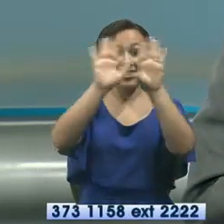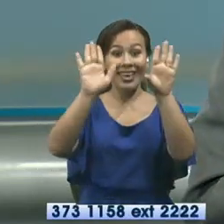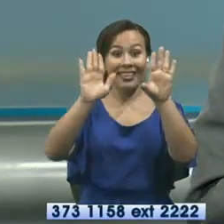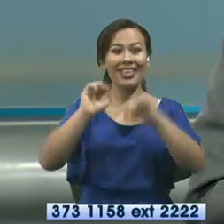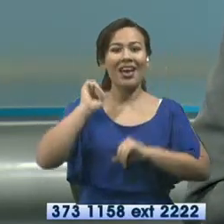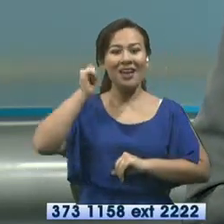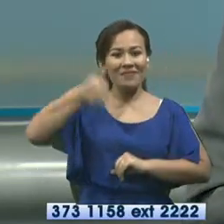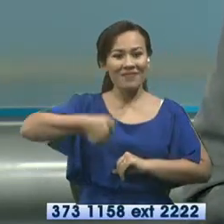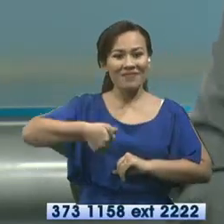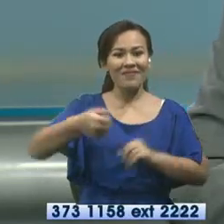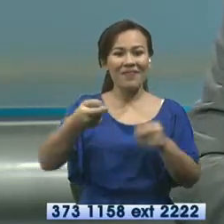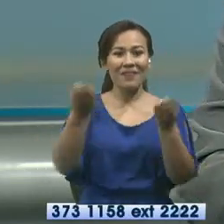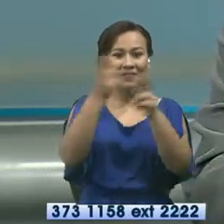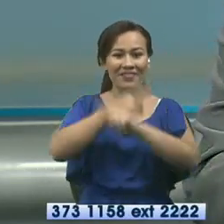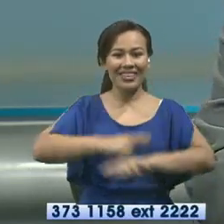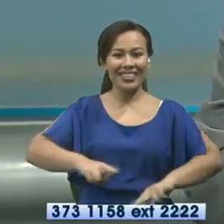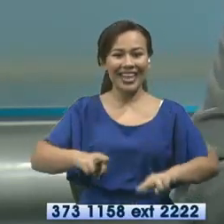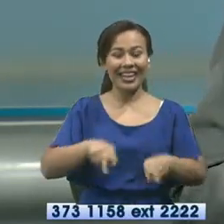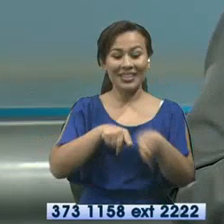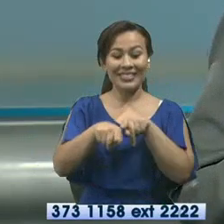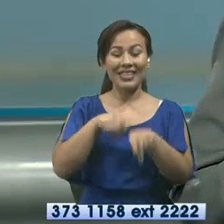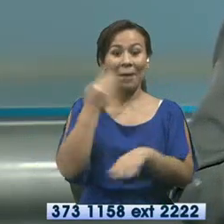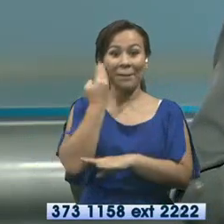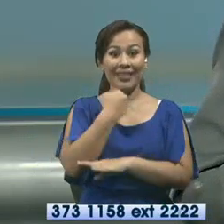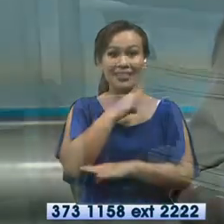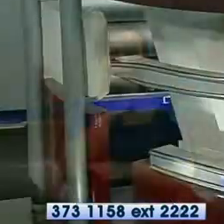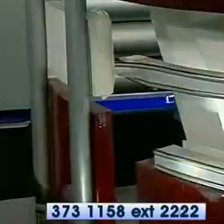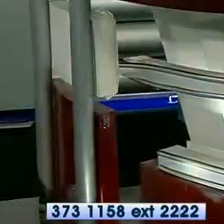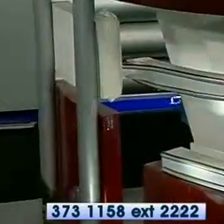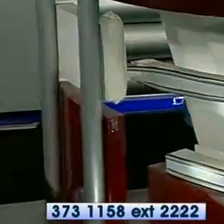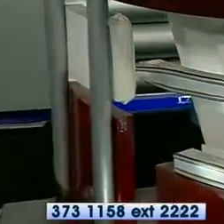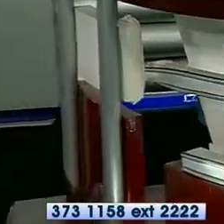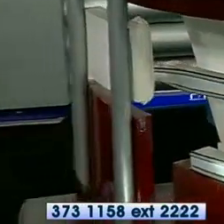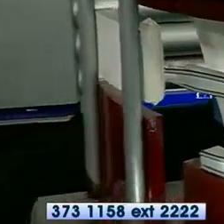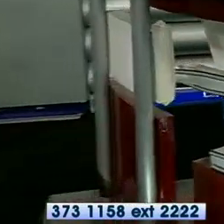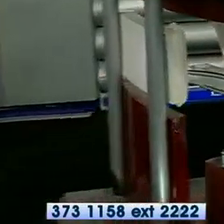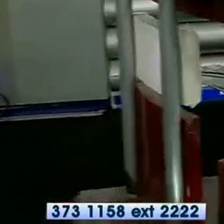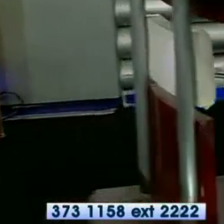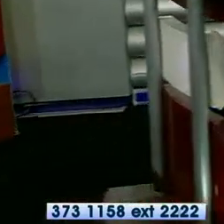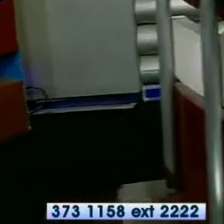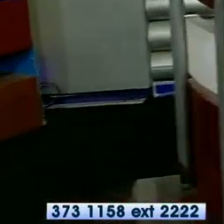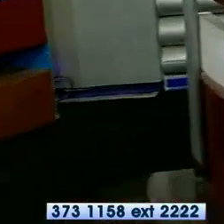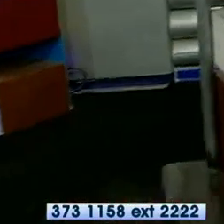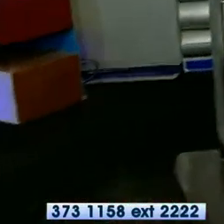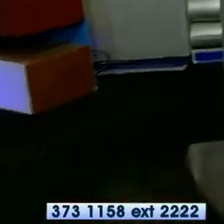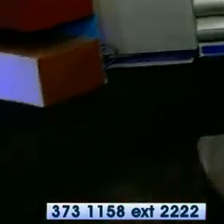La Madrina del Barrio. Gracias por acompañarnos. Buenos días. La noticia